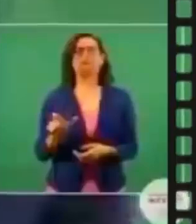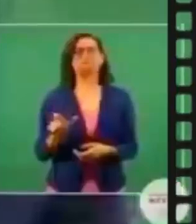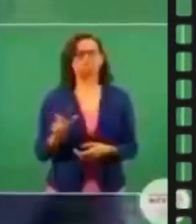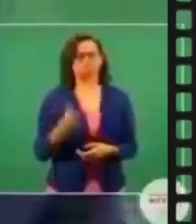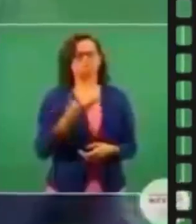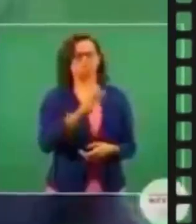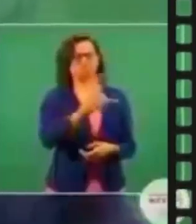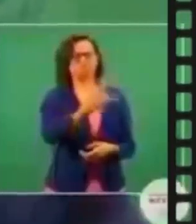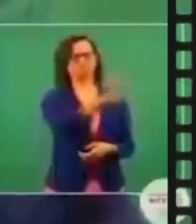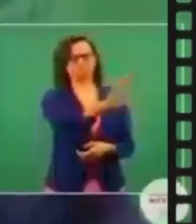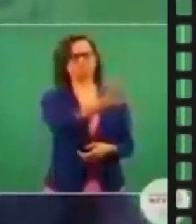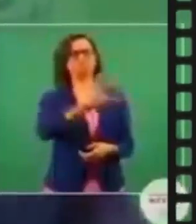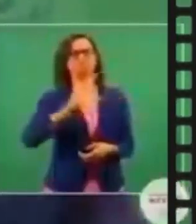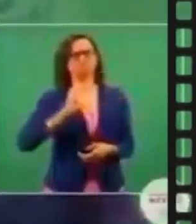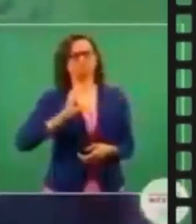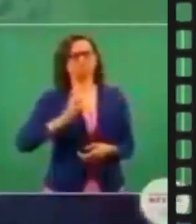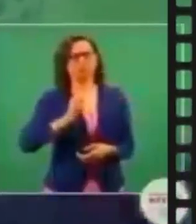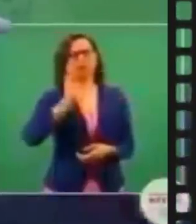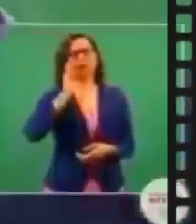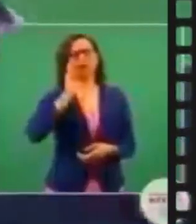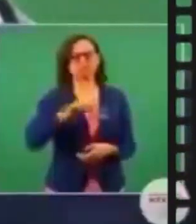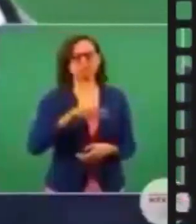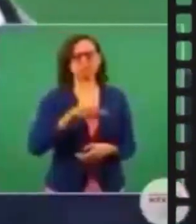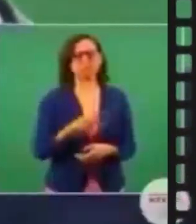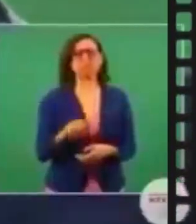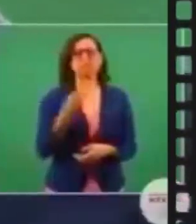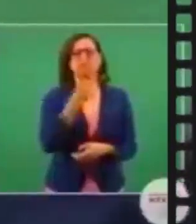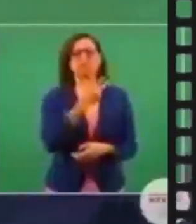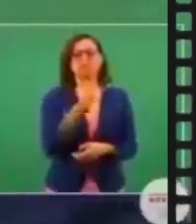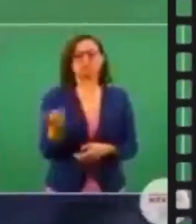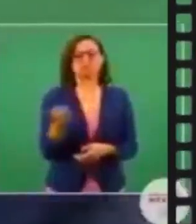la devolución de